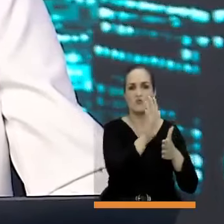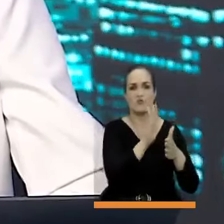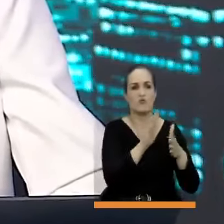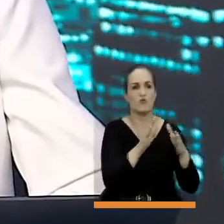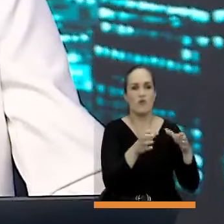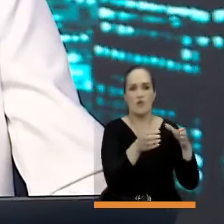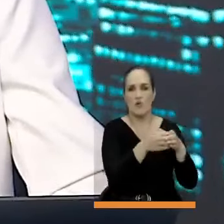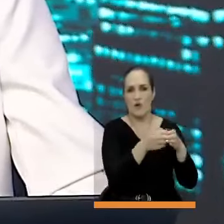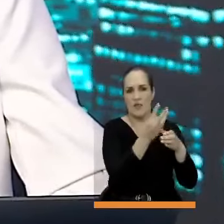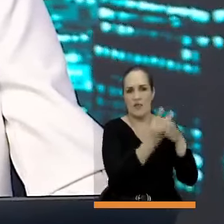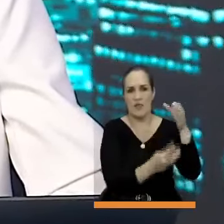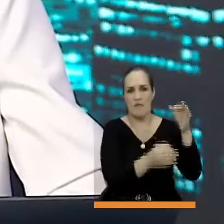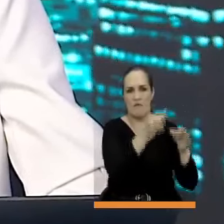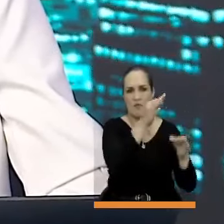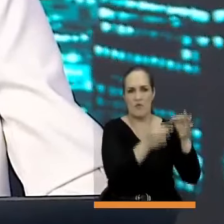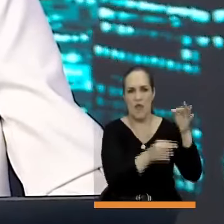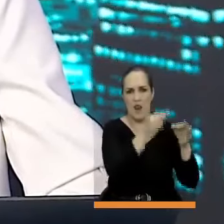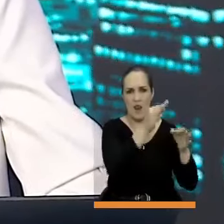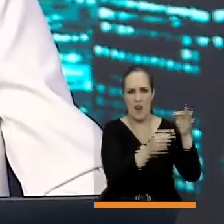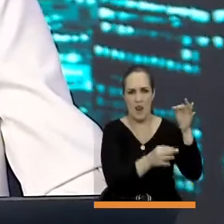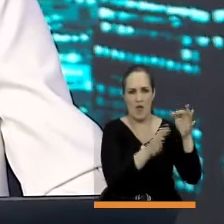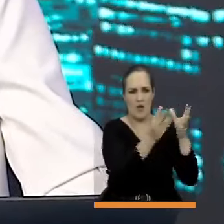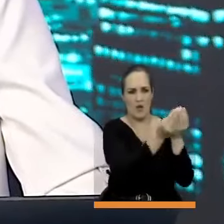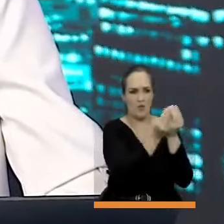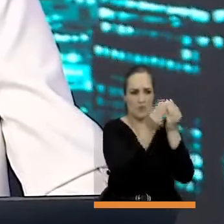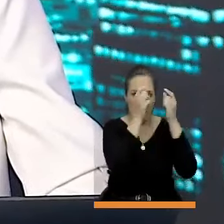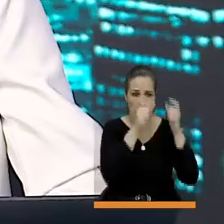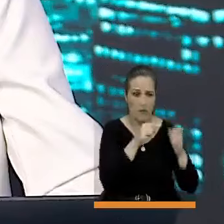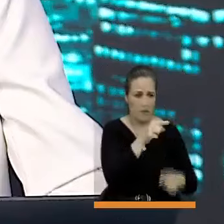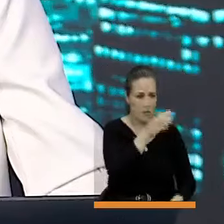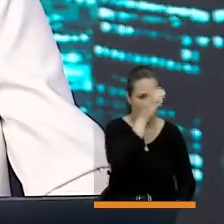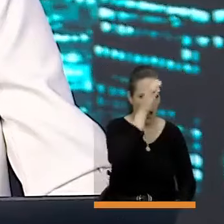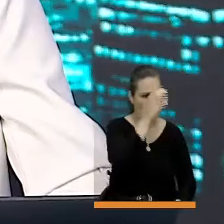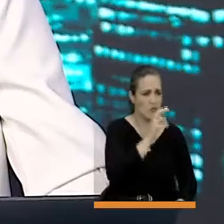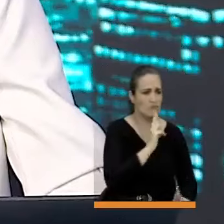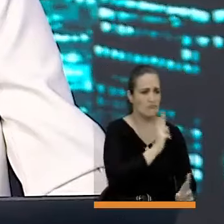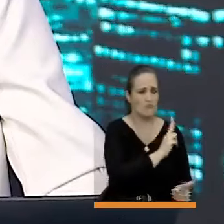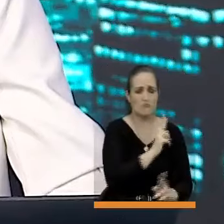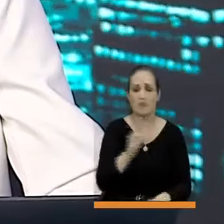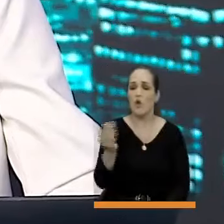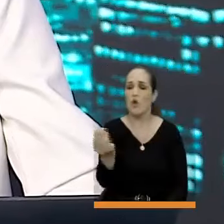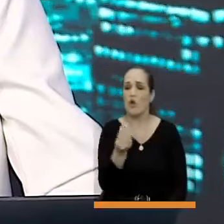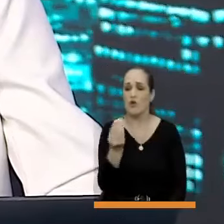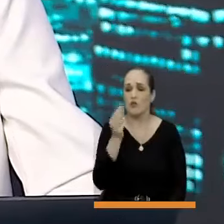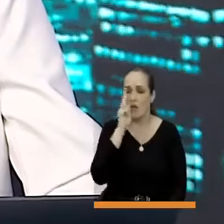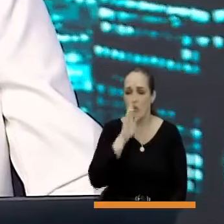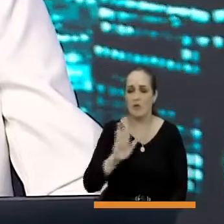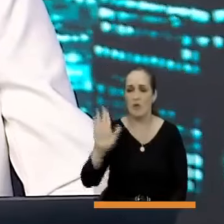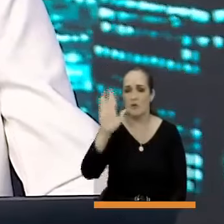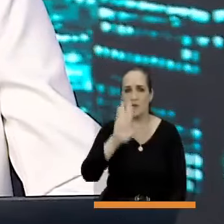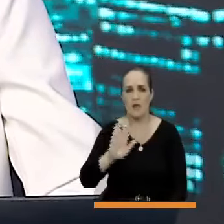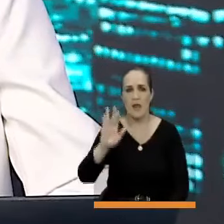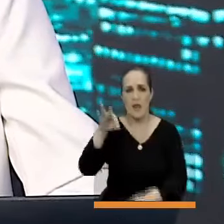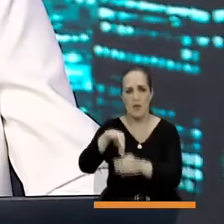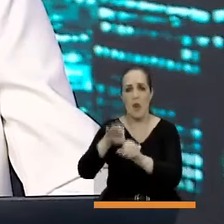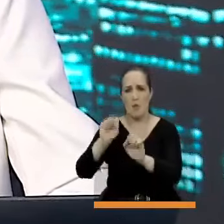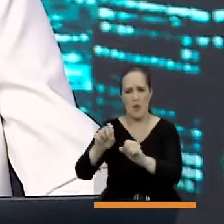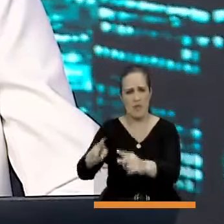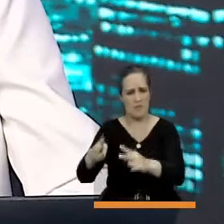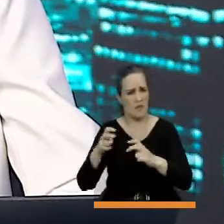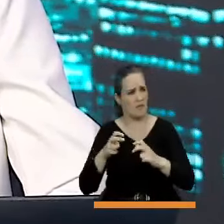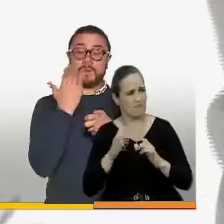ese tribunal. Esto luego de haber emitido hace poco un concepto que indica que el Consejo Nacional Electoral puede investigar al jefe de